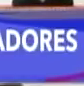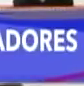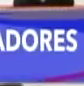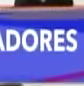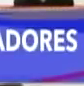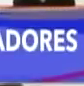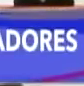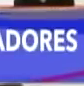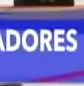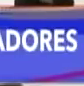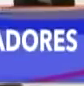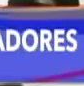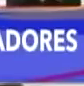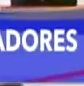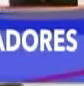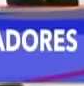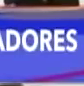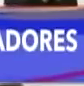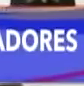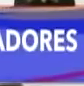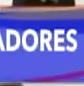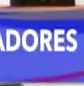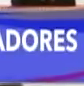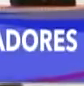manera. Ustedes verán.